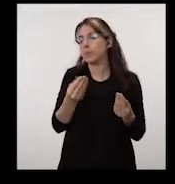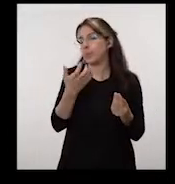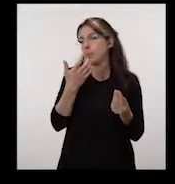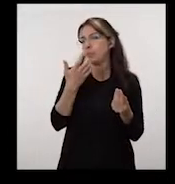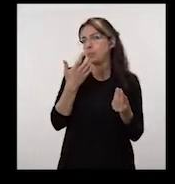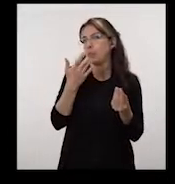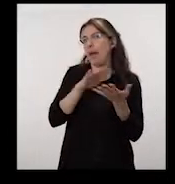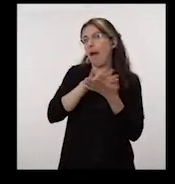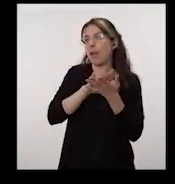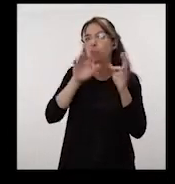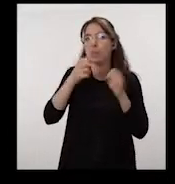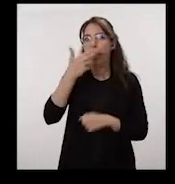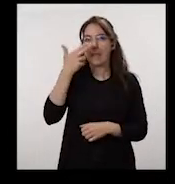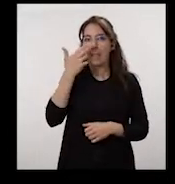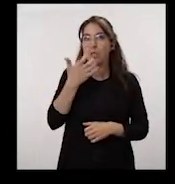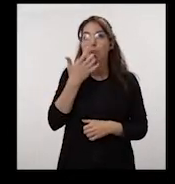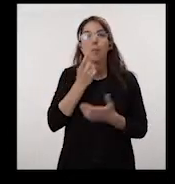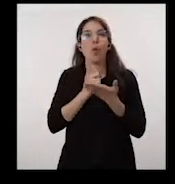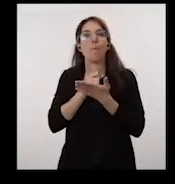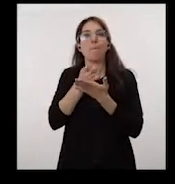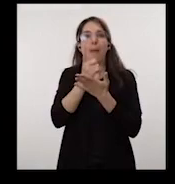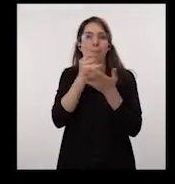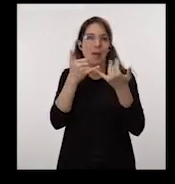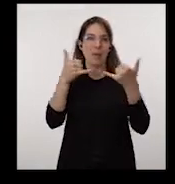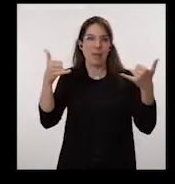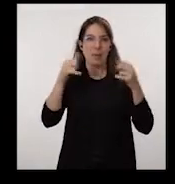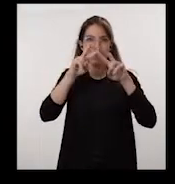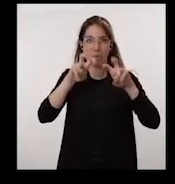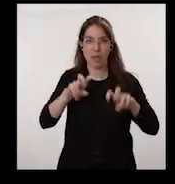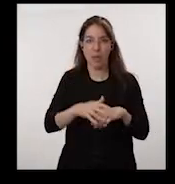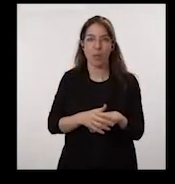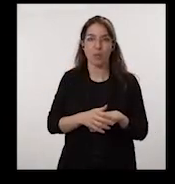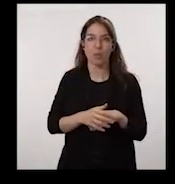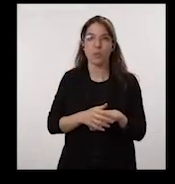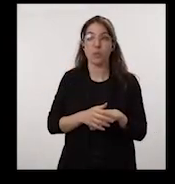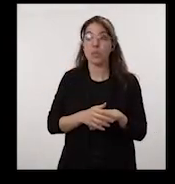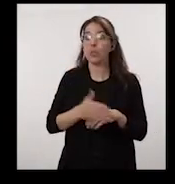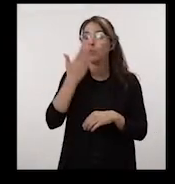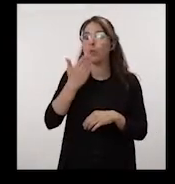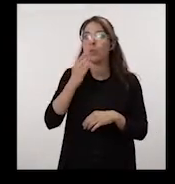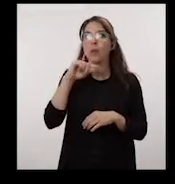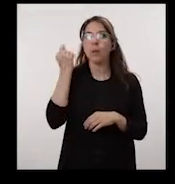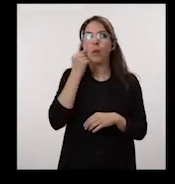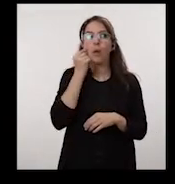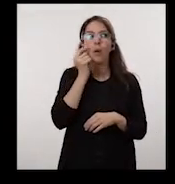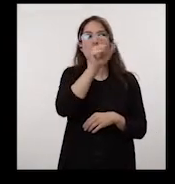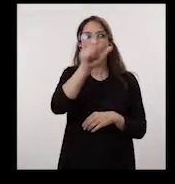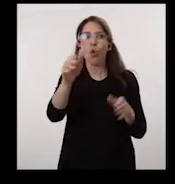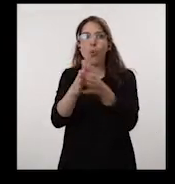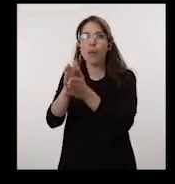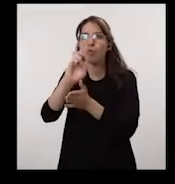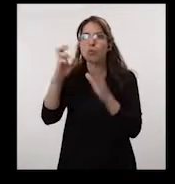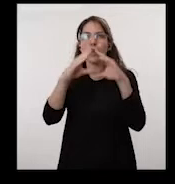temas de gran interés como por ejemplo un mapa de líneas de investigación qué importante es saber lo que otros compañeros de la universidad